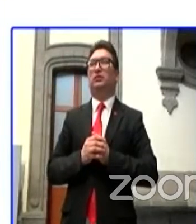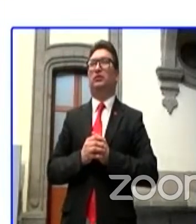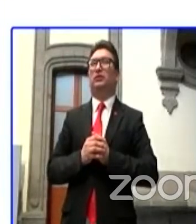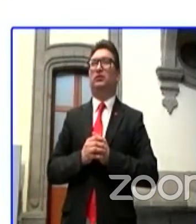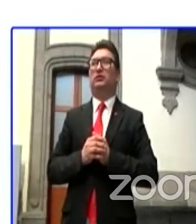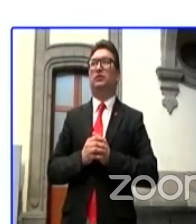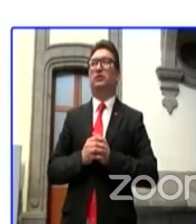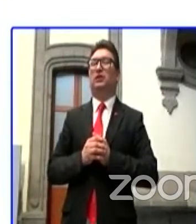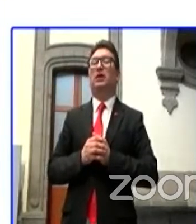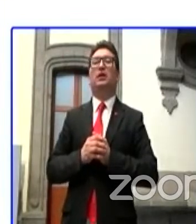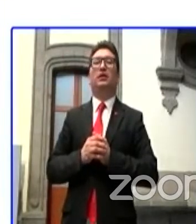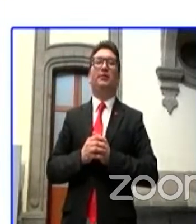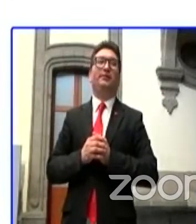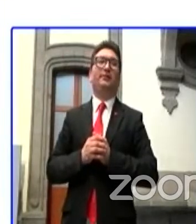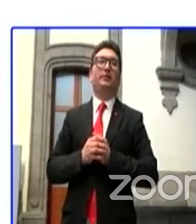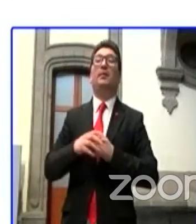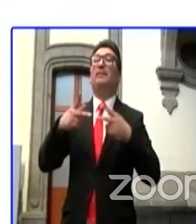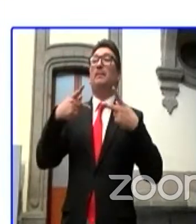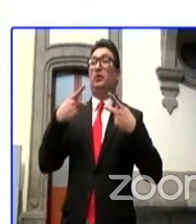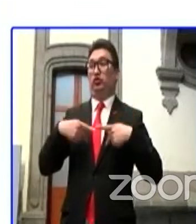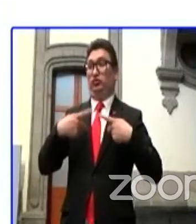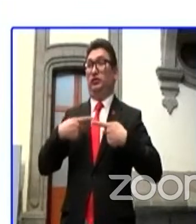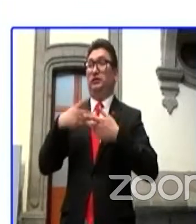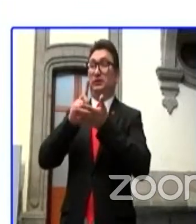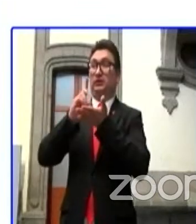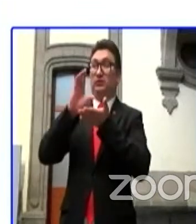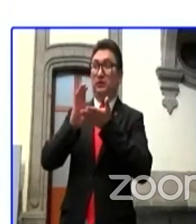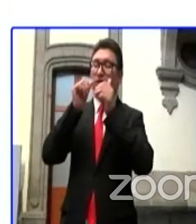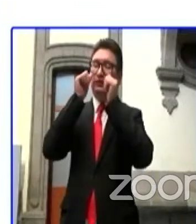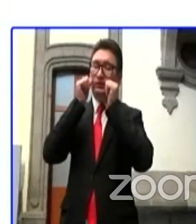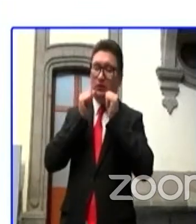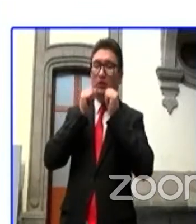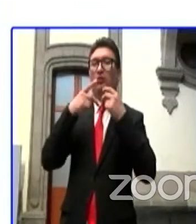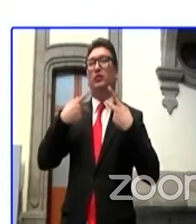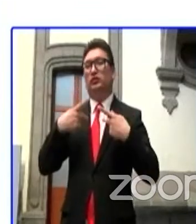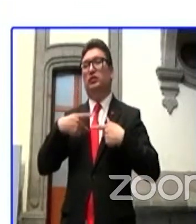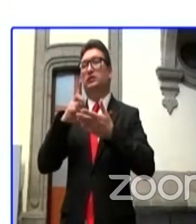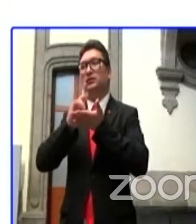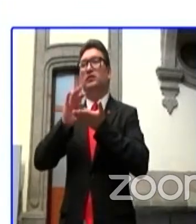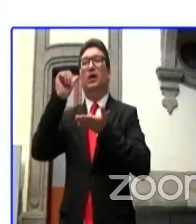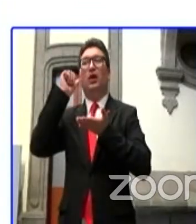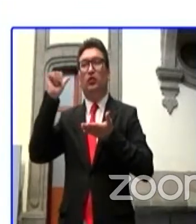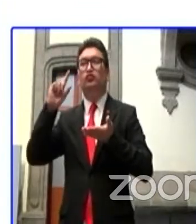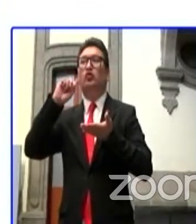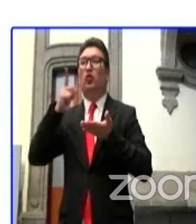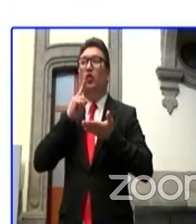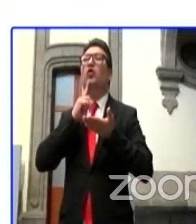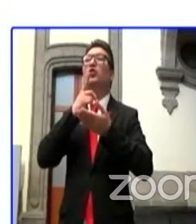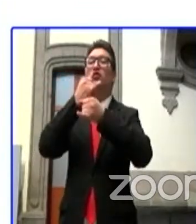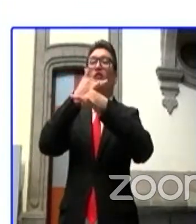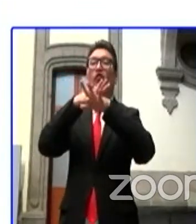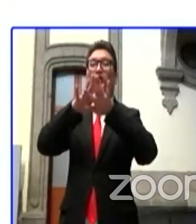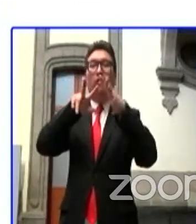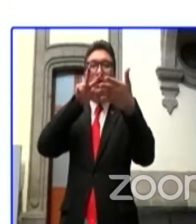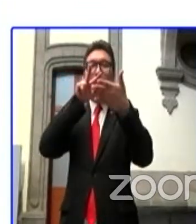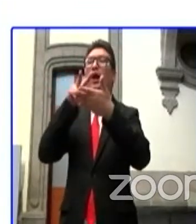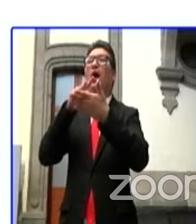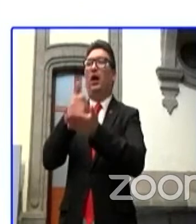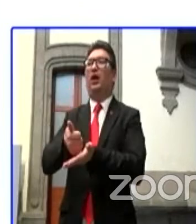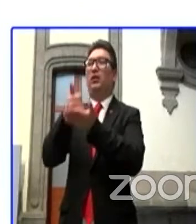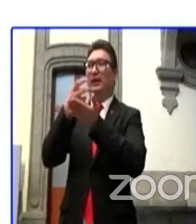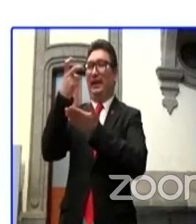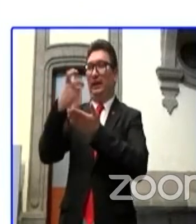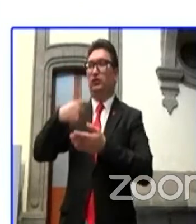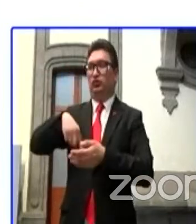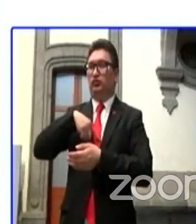las personas con discapacidad auditiva, visual, las puedan acceder a la información, es un reto en el que estamos trabajando